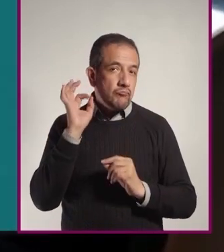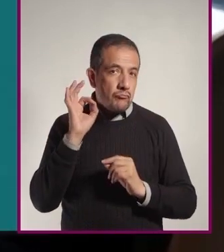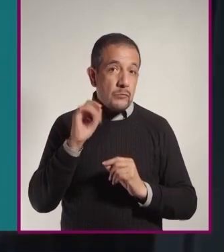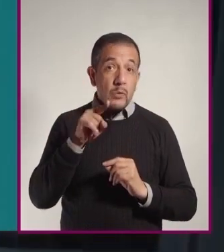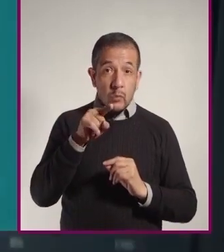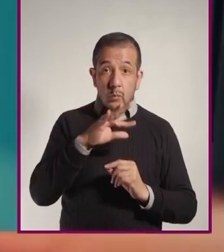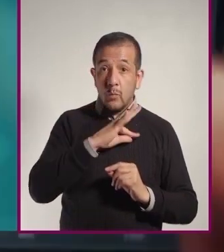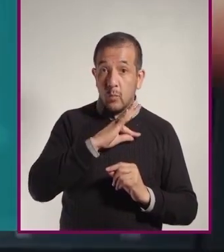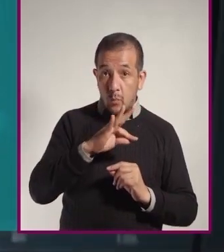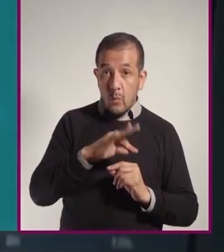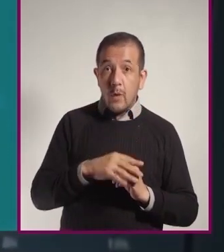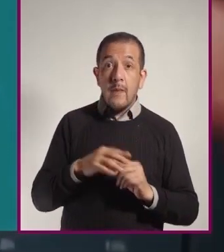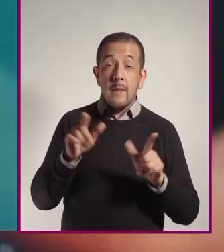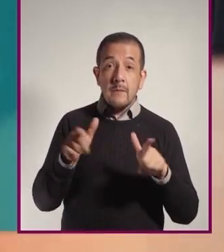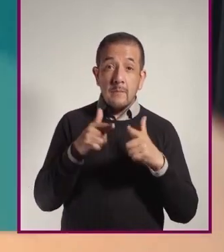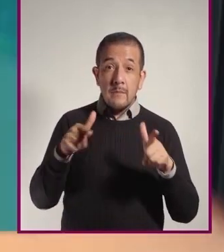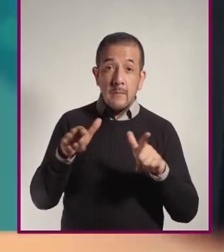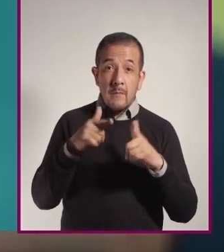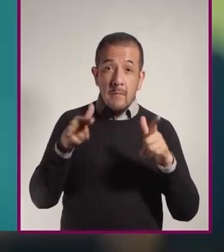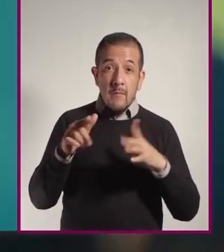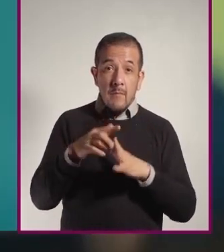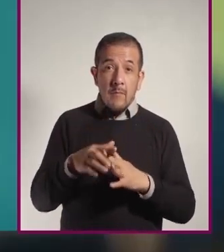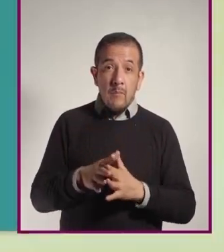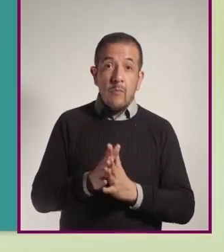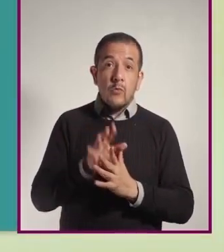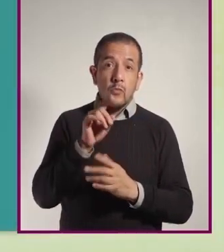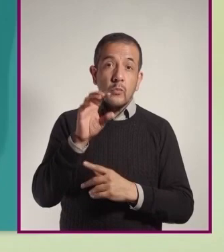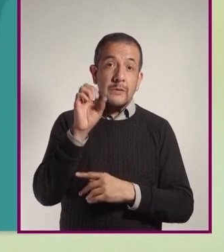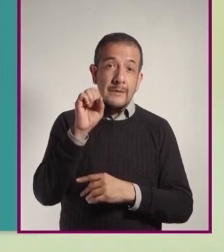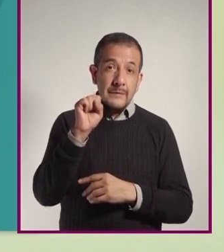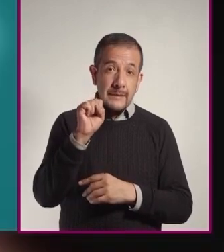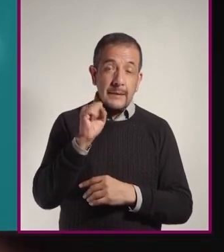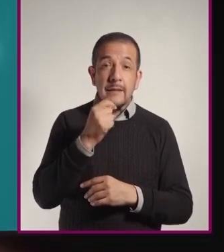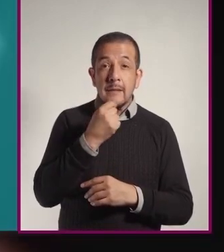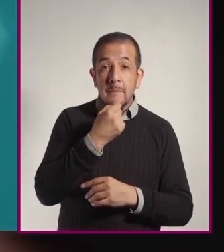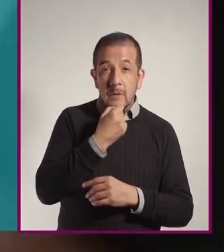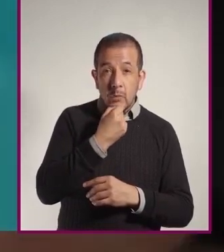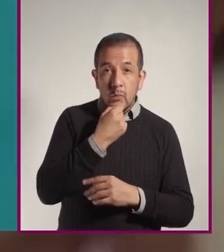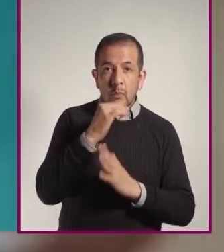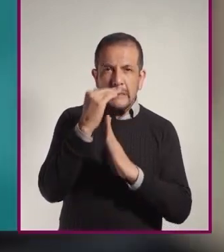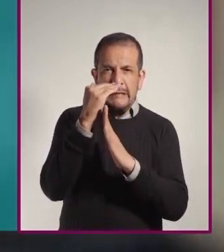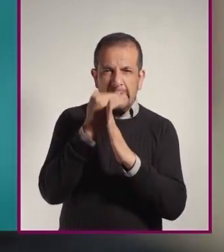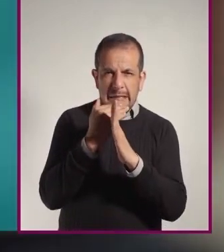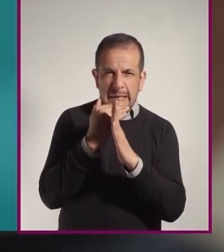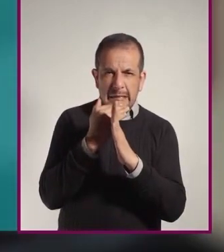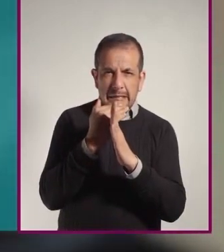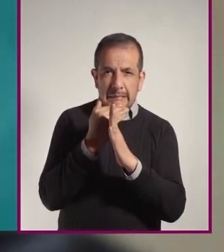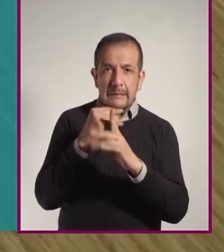Usa tu reproductor musical máximo durante 60 minutos a 60 decibeles.